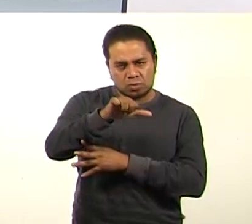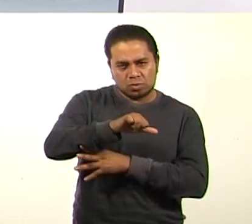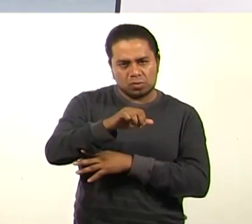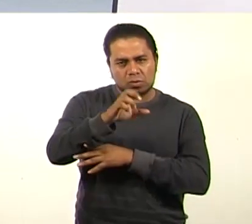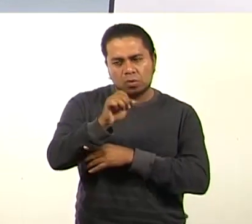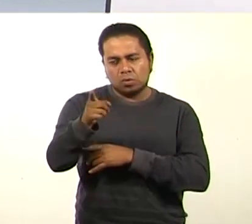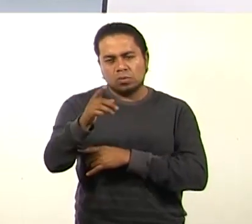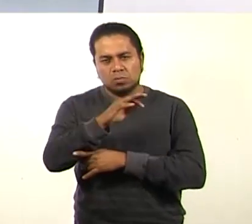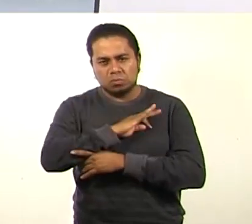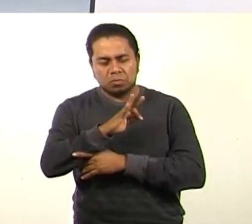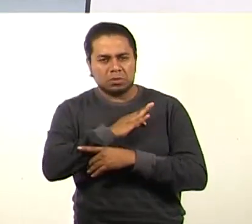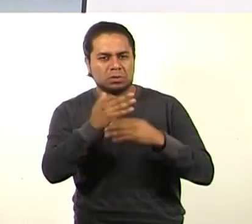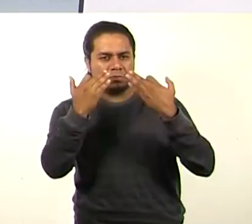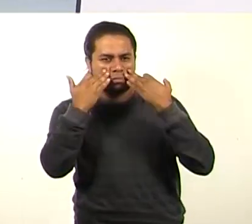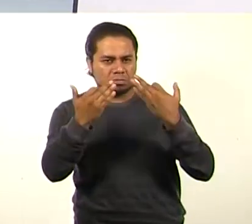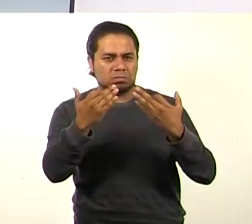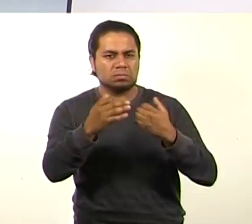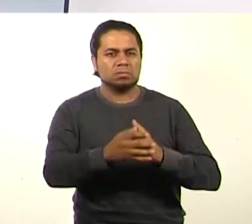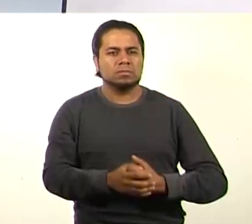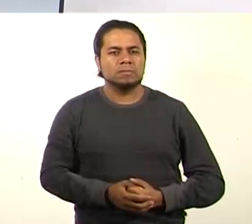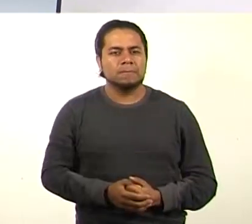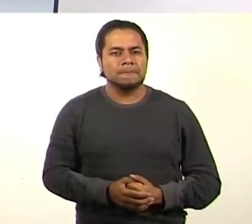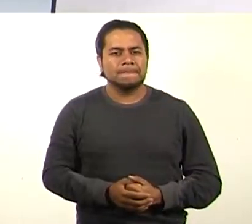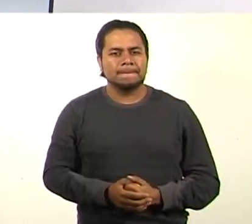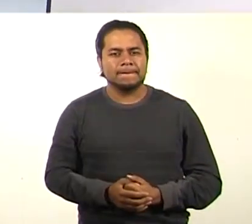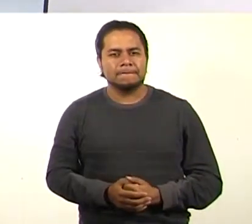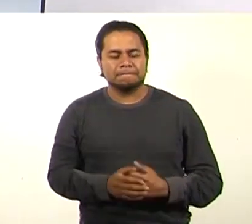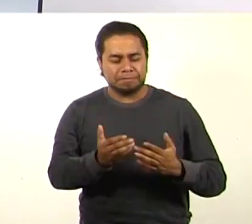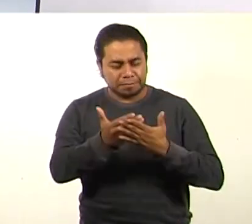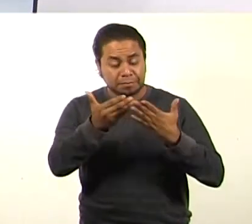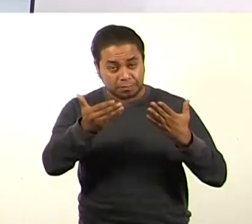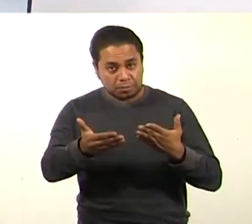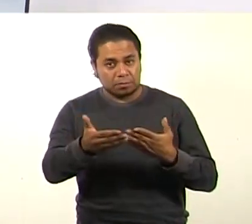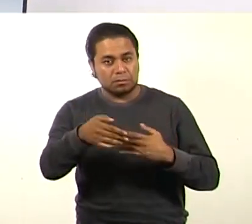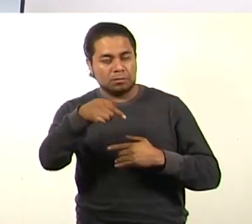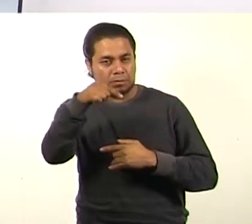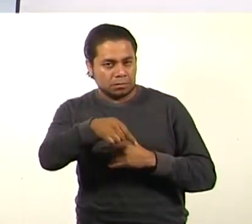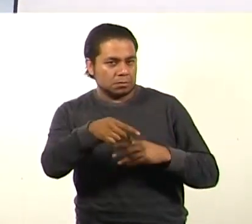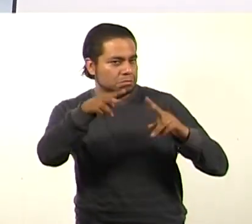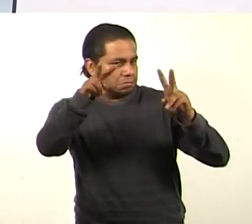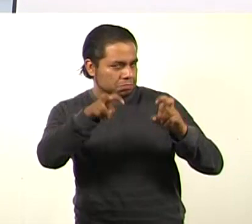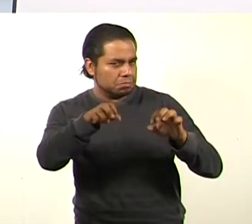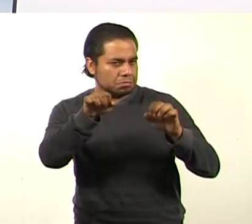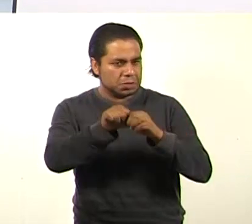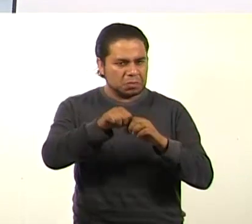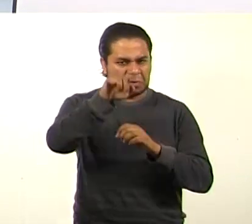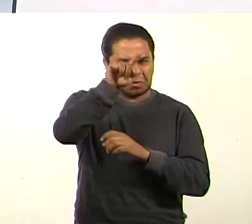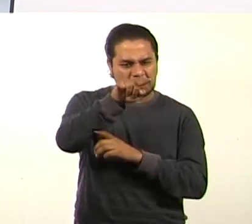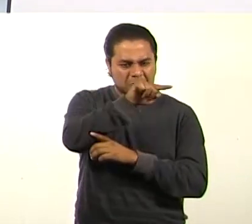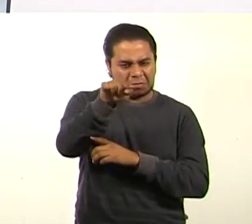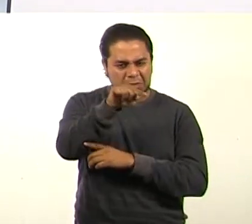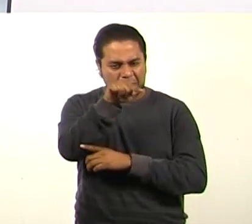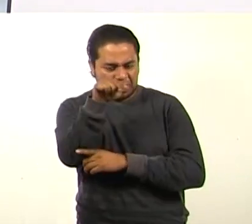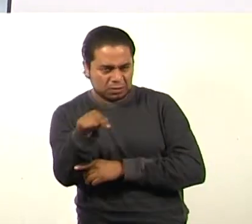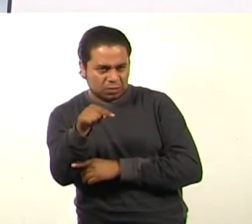son partícipes. Ahora vamos a ver un poquito más específico el tema de las fracciones y los